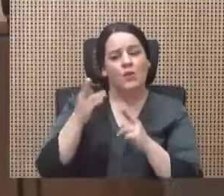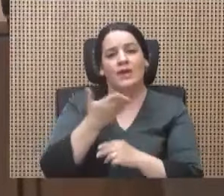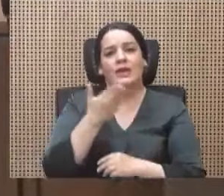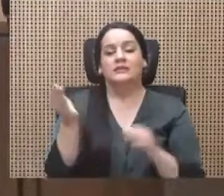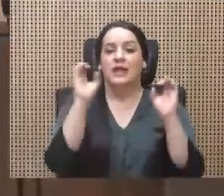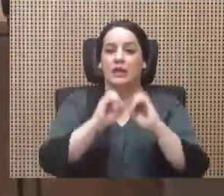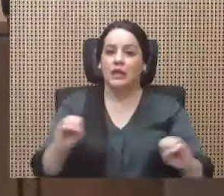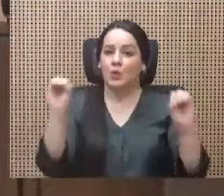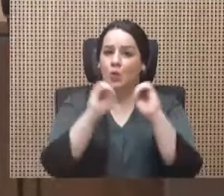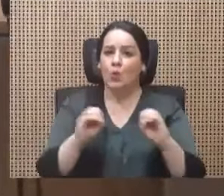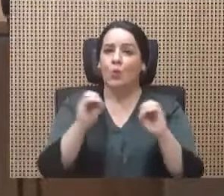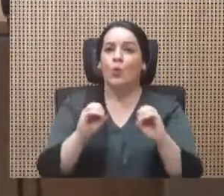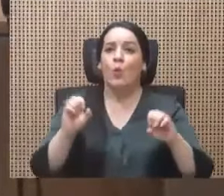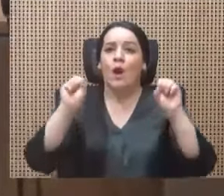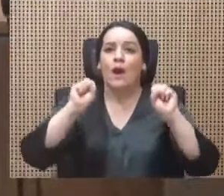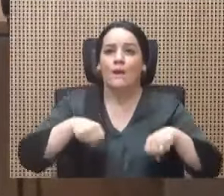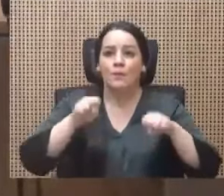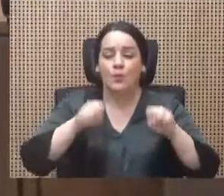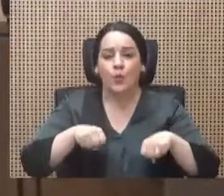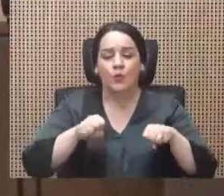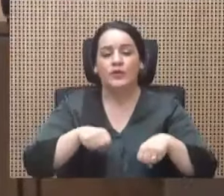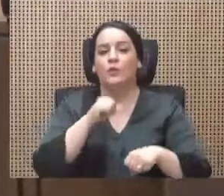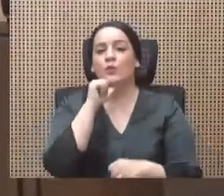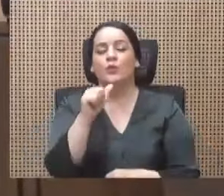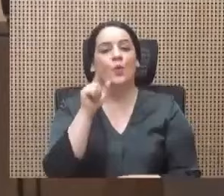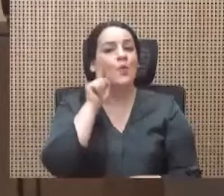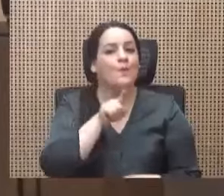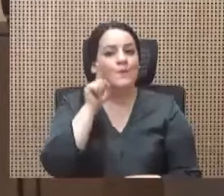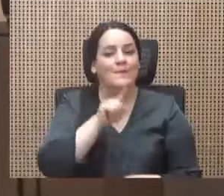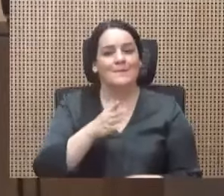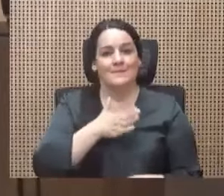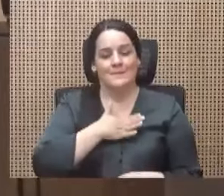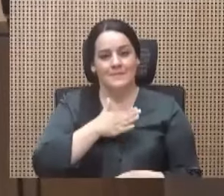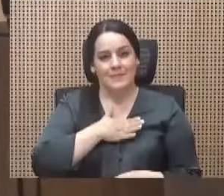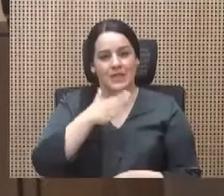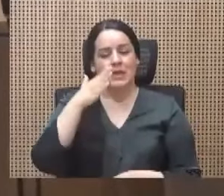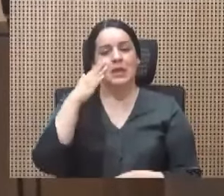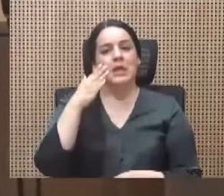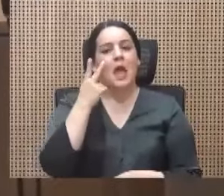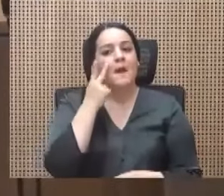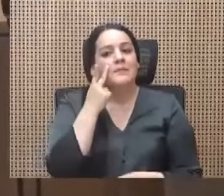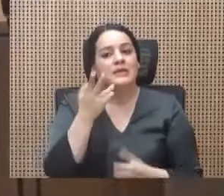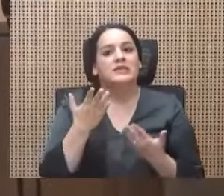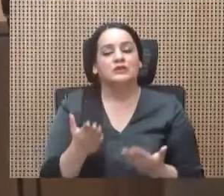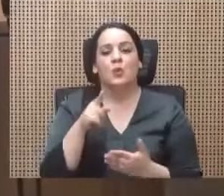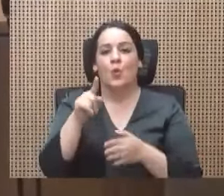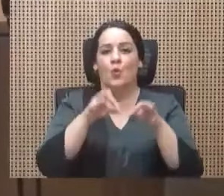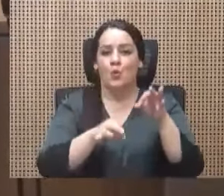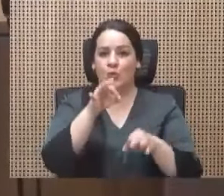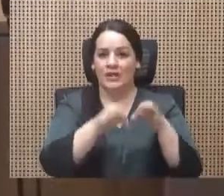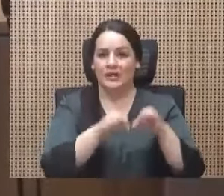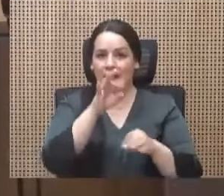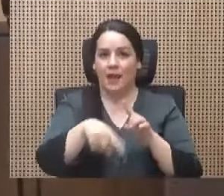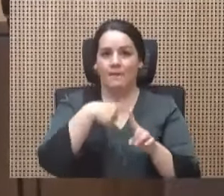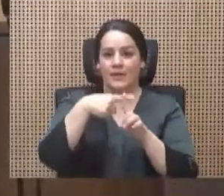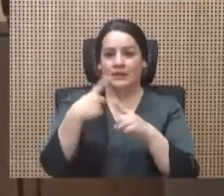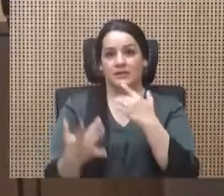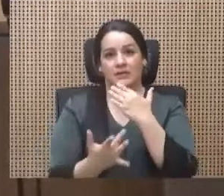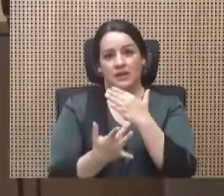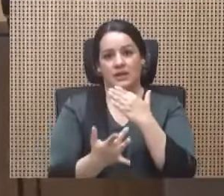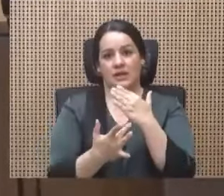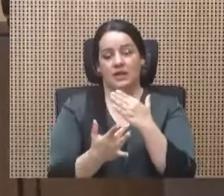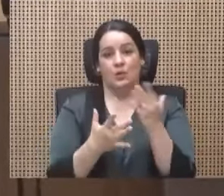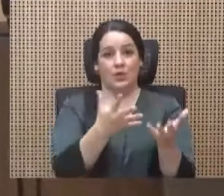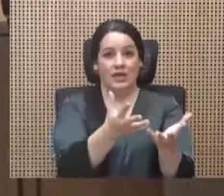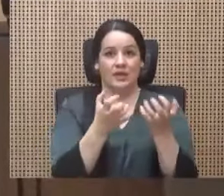ninguno han podido desmentir mi apreciación jurídica y técnica de lo que pretende